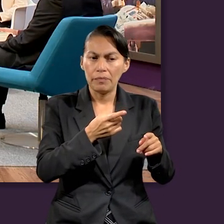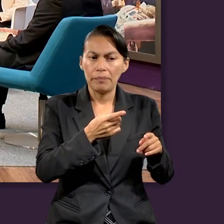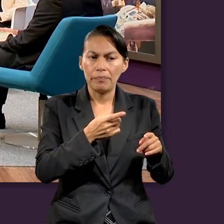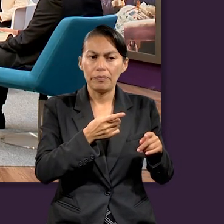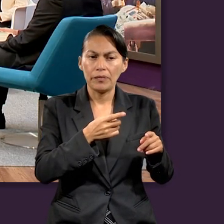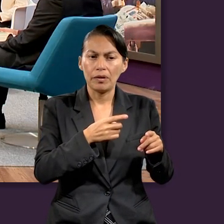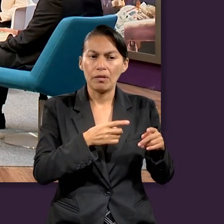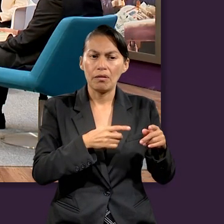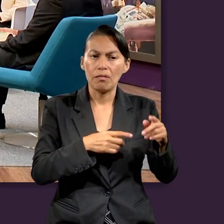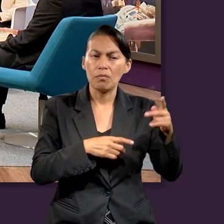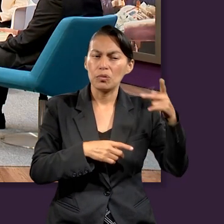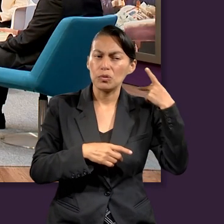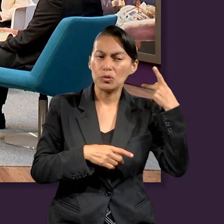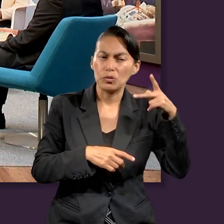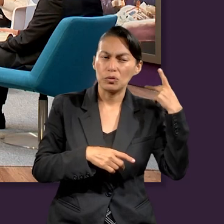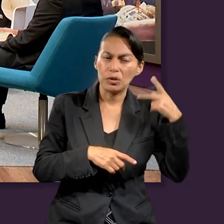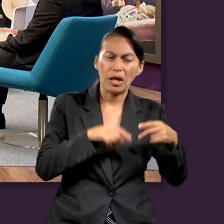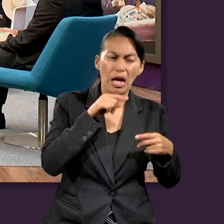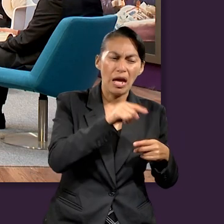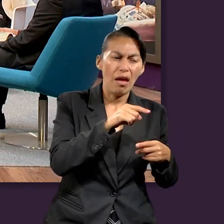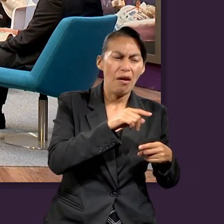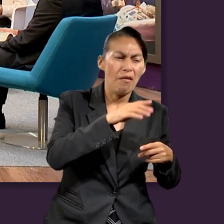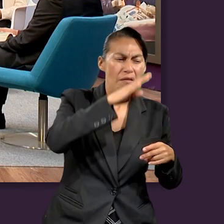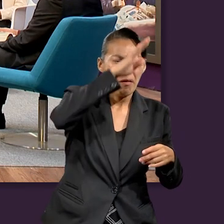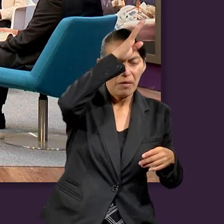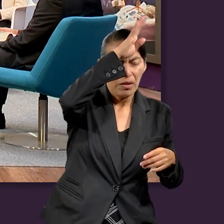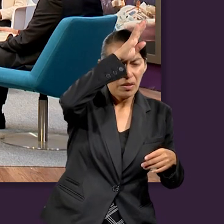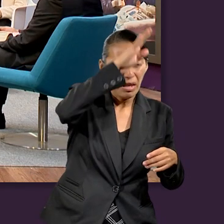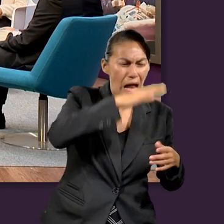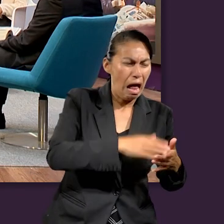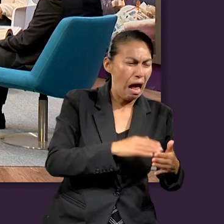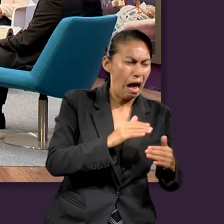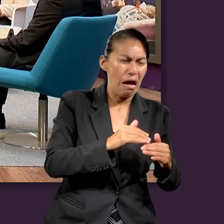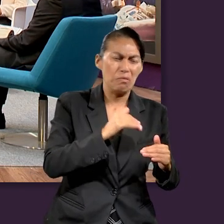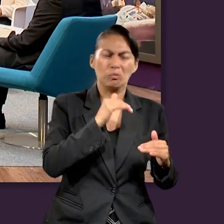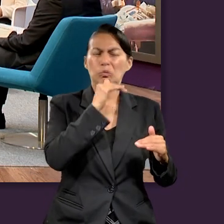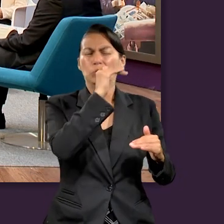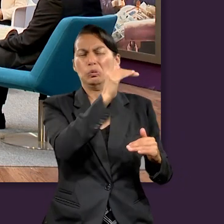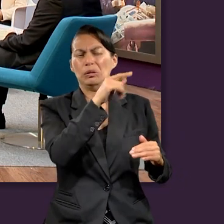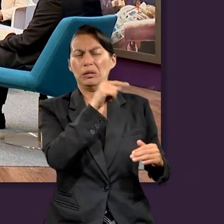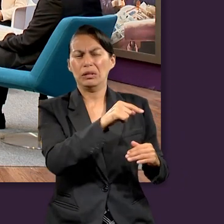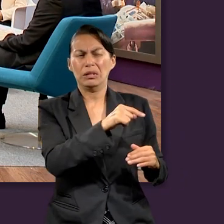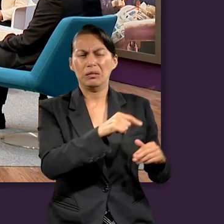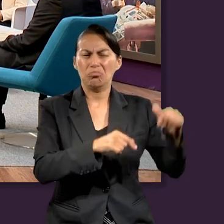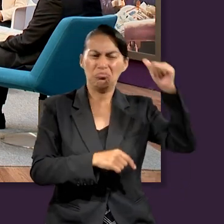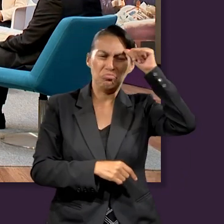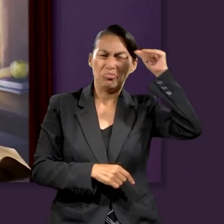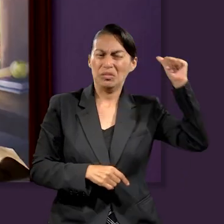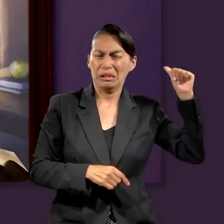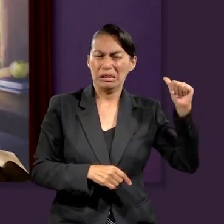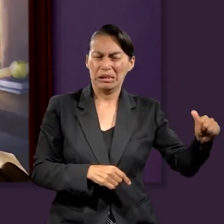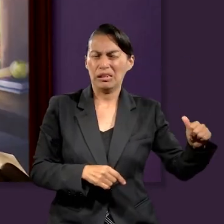tenía un nombre escrito, un misterio, Babilonia la grande, la madre de las rameras y de las abominaciones de la tierra.